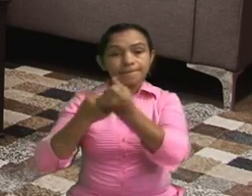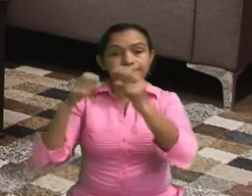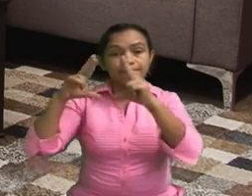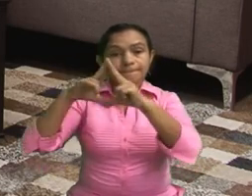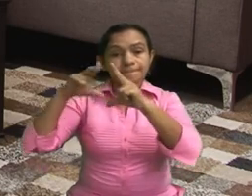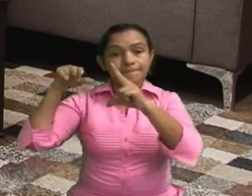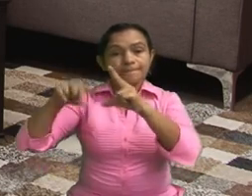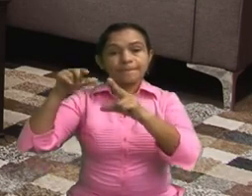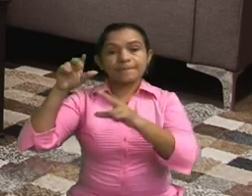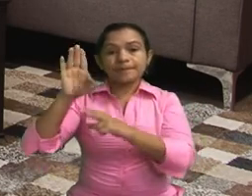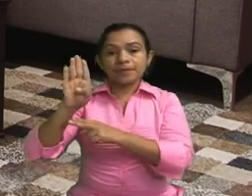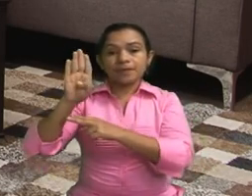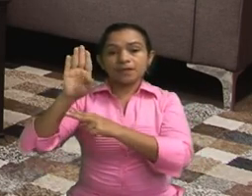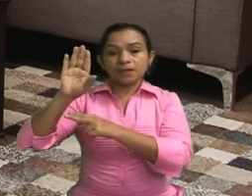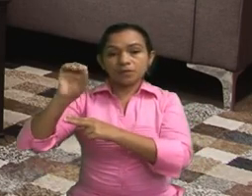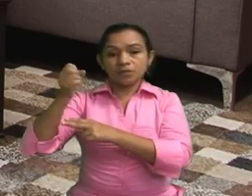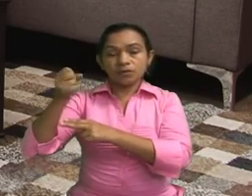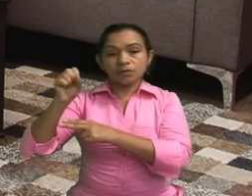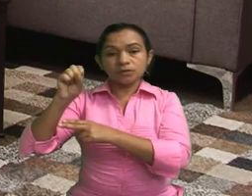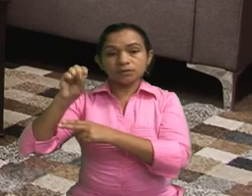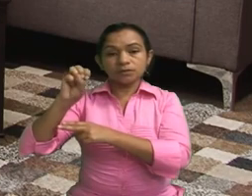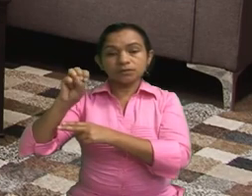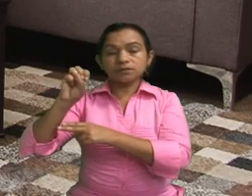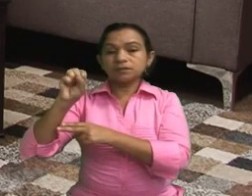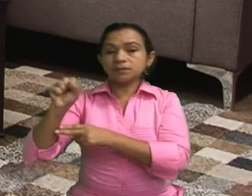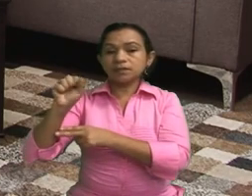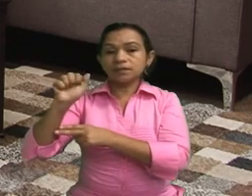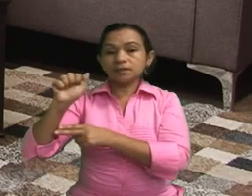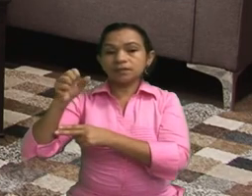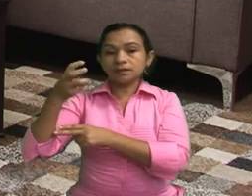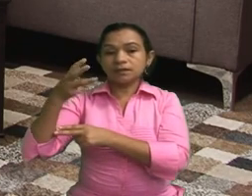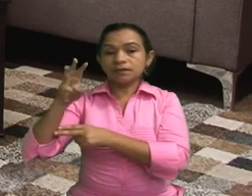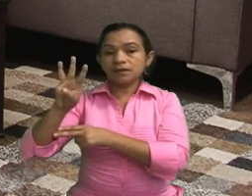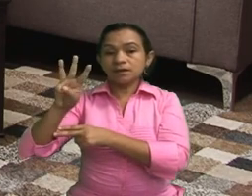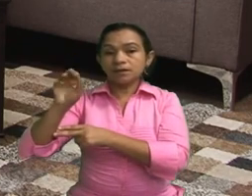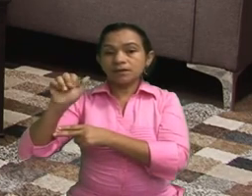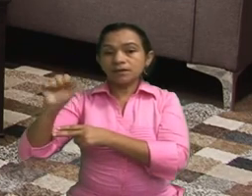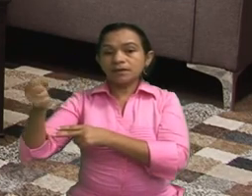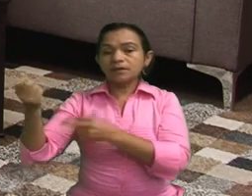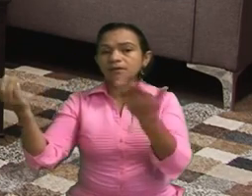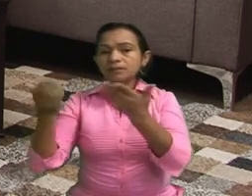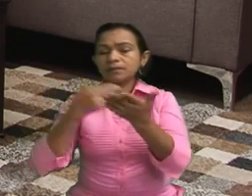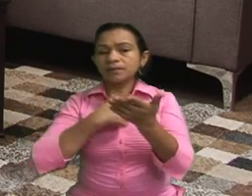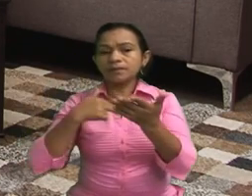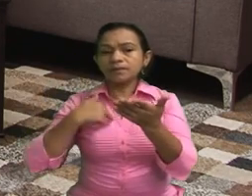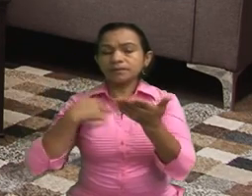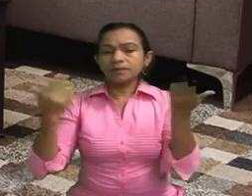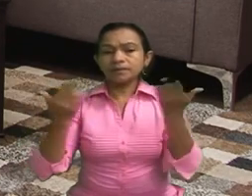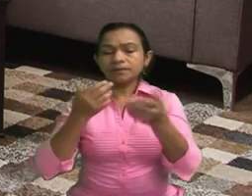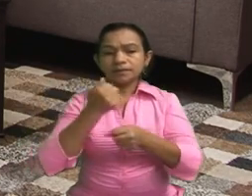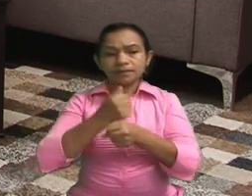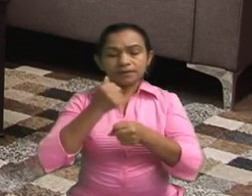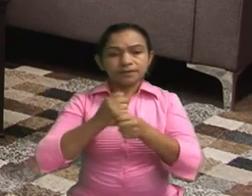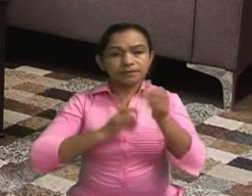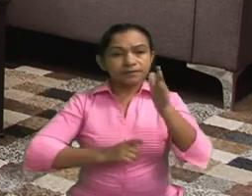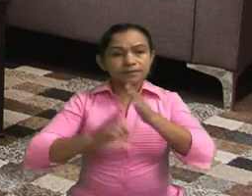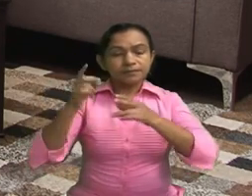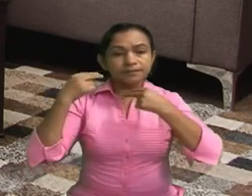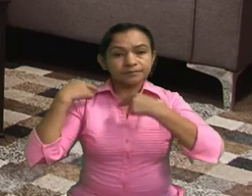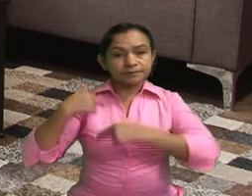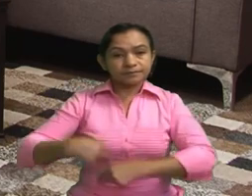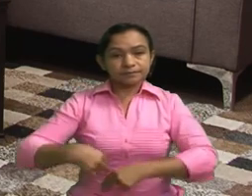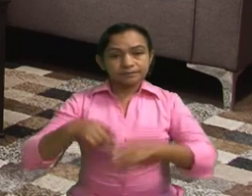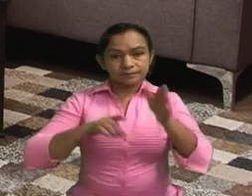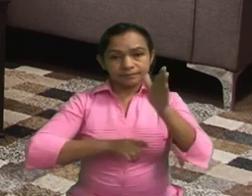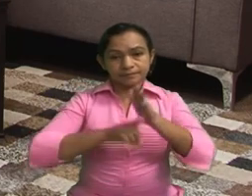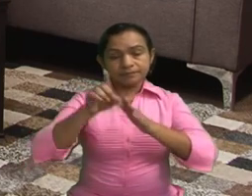este aspecto de conservación de nuestros recursos naturales que están contemplados en el Plan de Desarrollo Humano. Sí, en el Plan Nacional